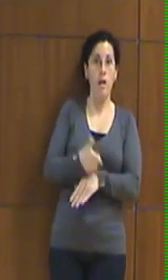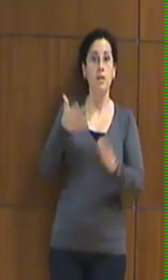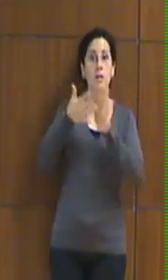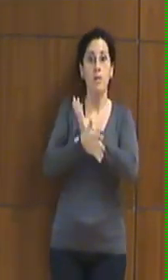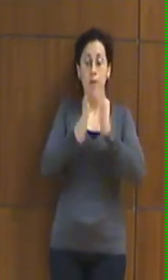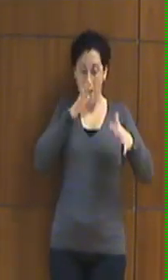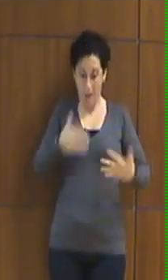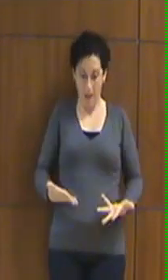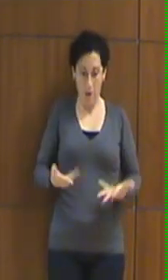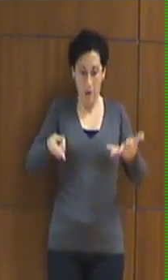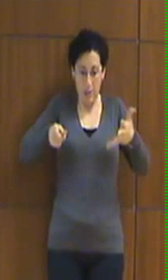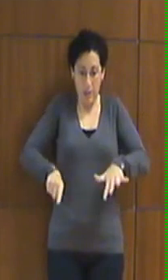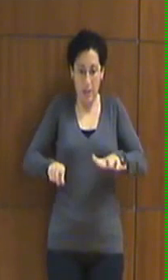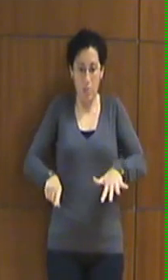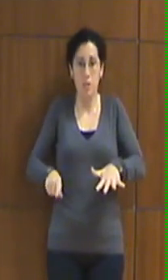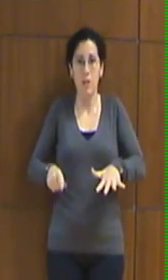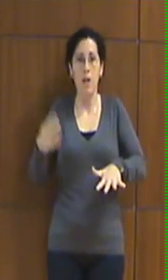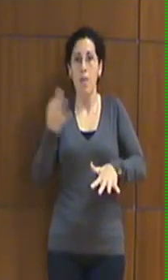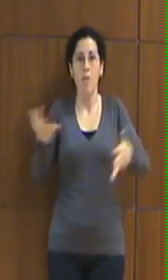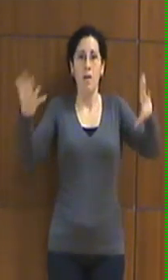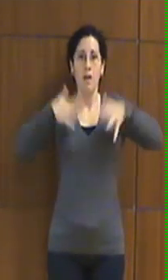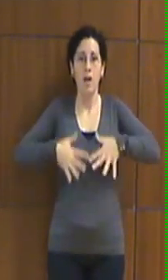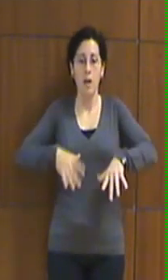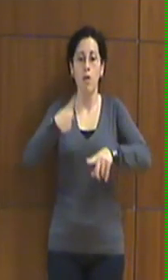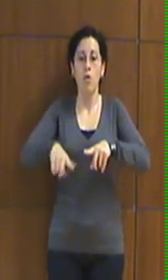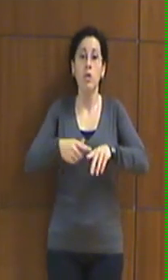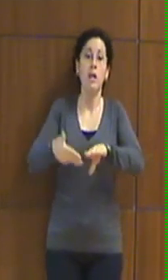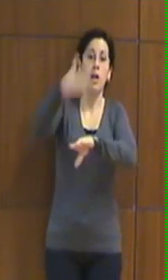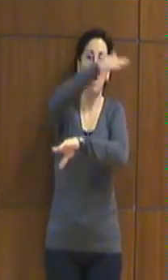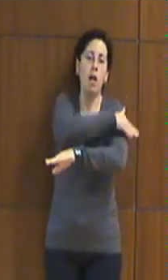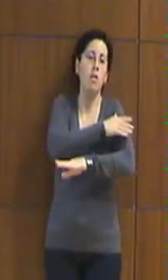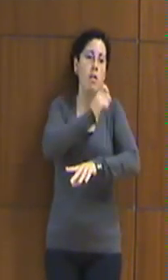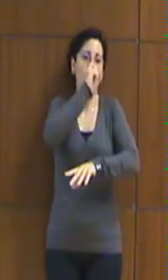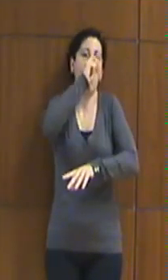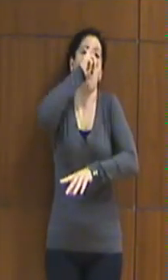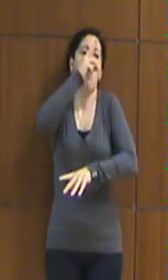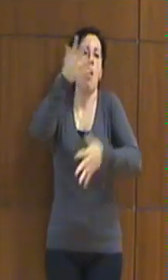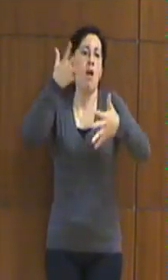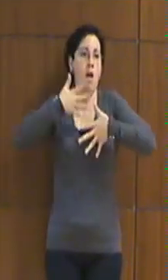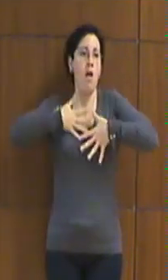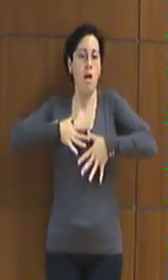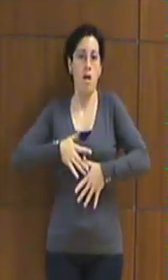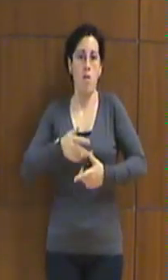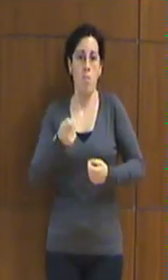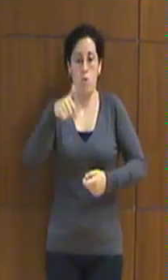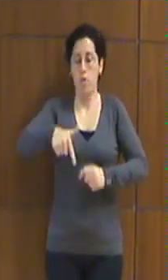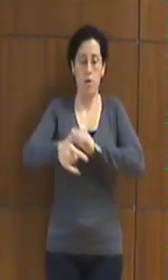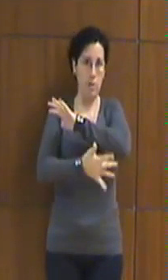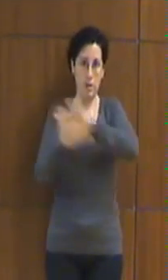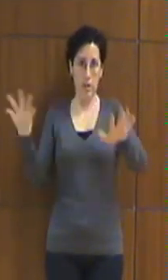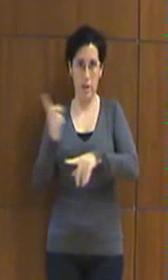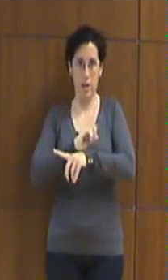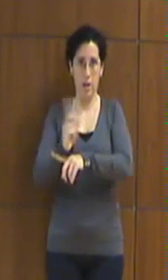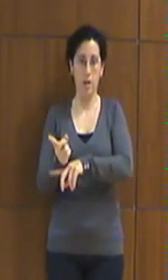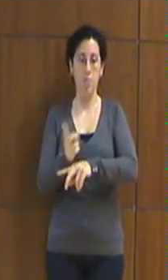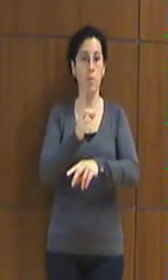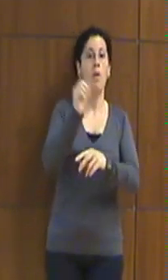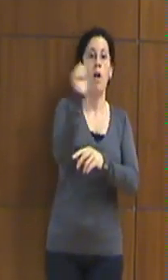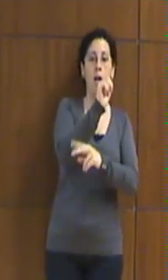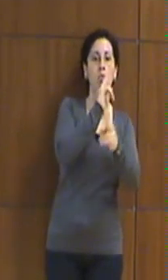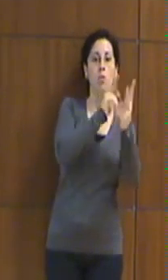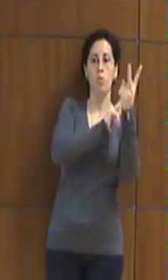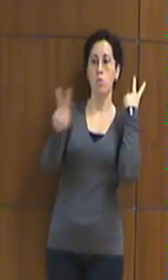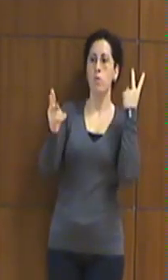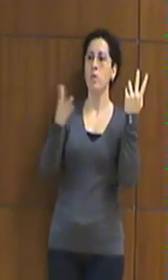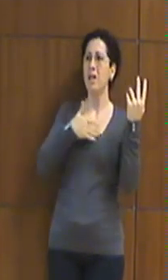antes tardaba 10 años en evolucionar, en 6 meses está. Claro, pero si yo entiendo que una persona con 70 años, efectivamente, con 75, no solo no que no pueda,